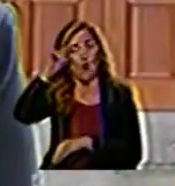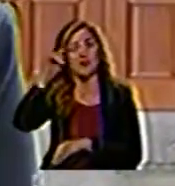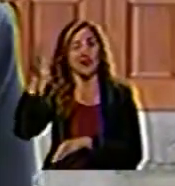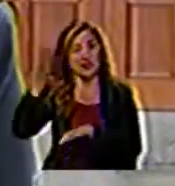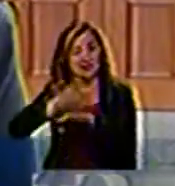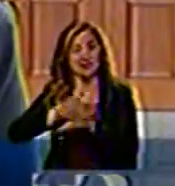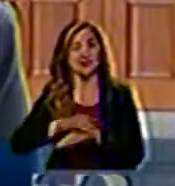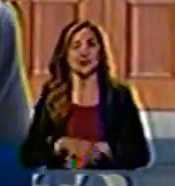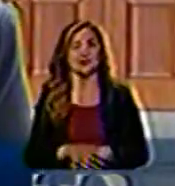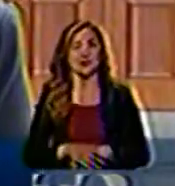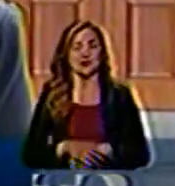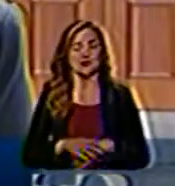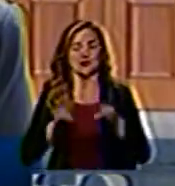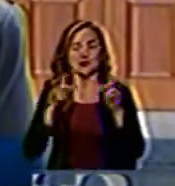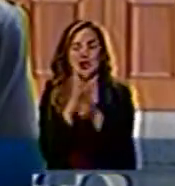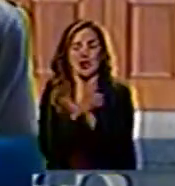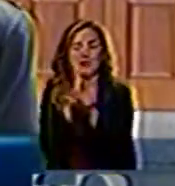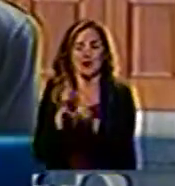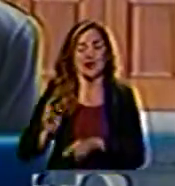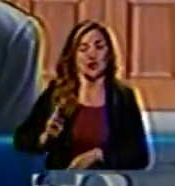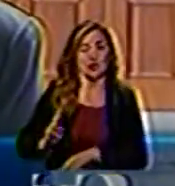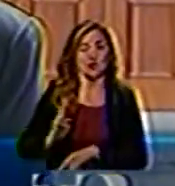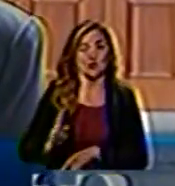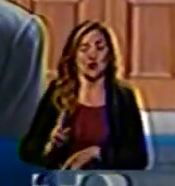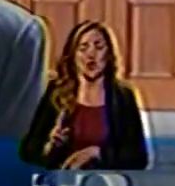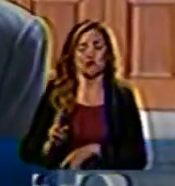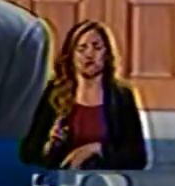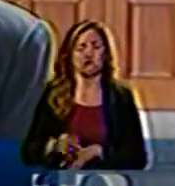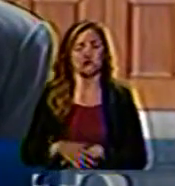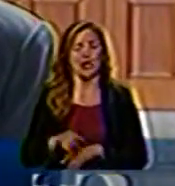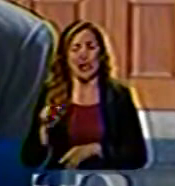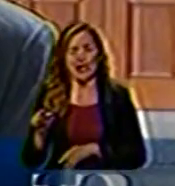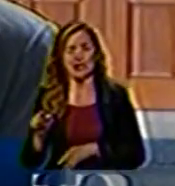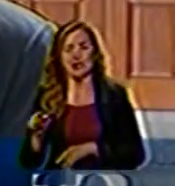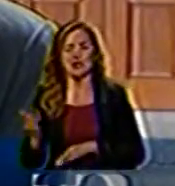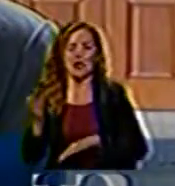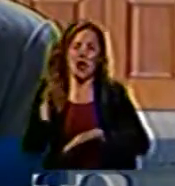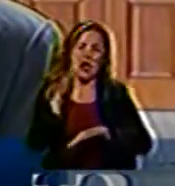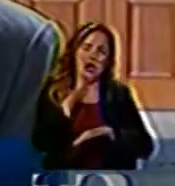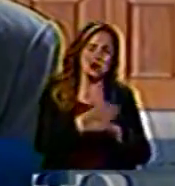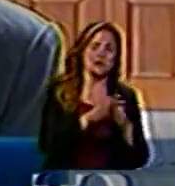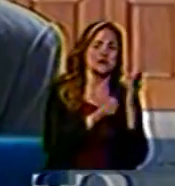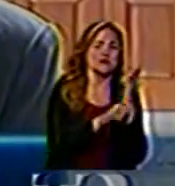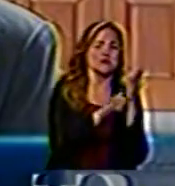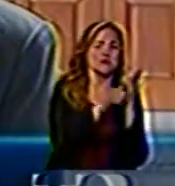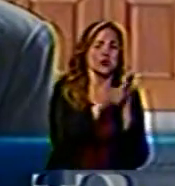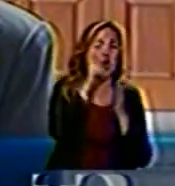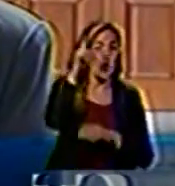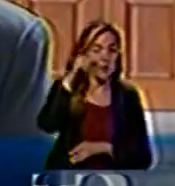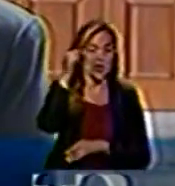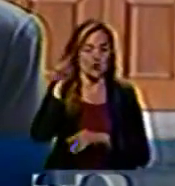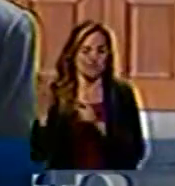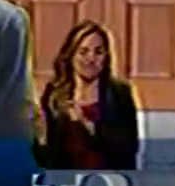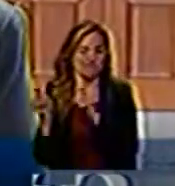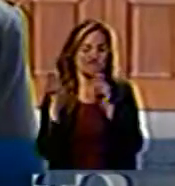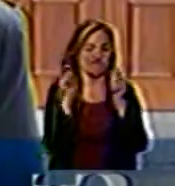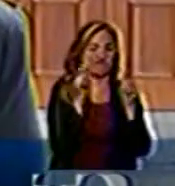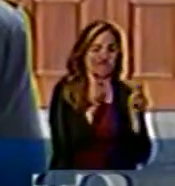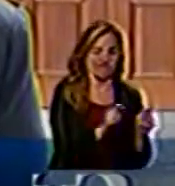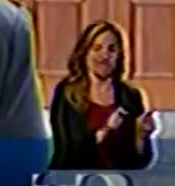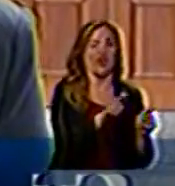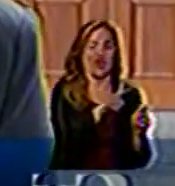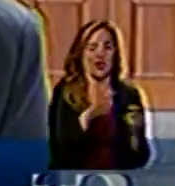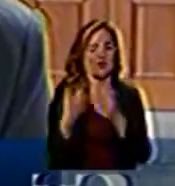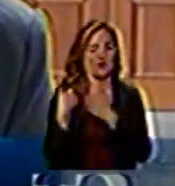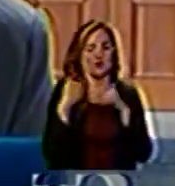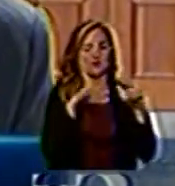regulación de la libertad religiosa y de cultos regresa a lo que antes fue el Ministerio de Gobierno. Por lo tanto, también